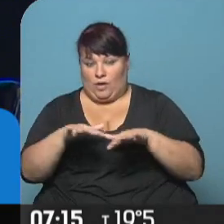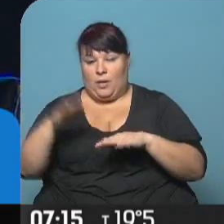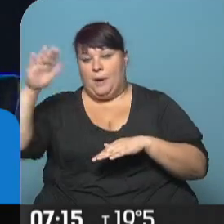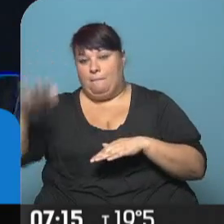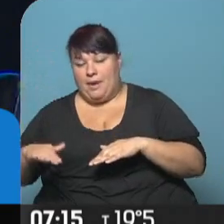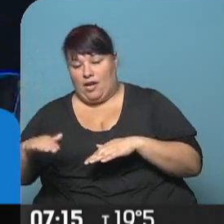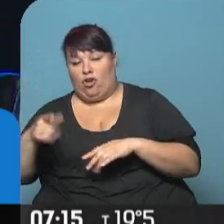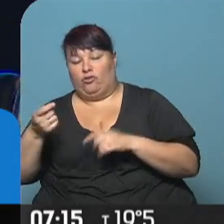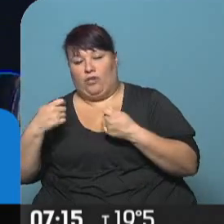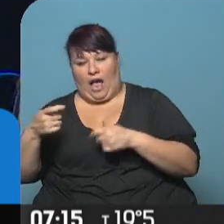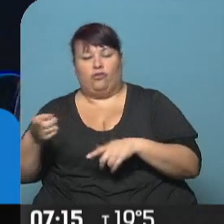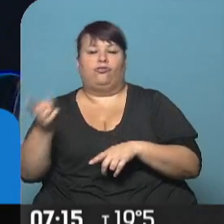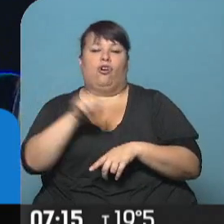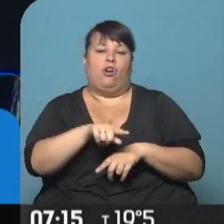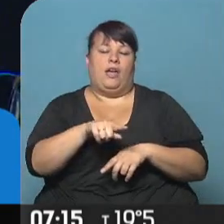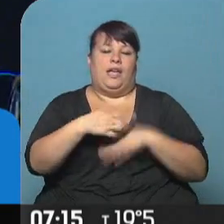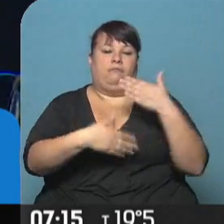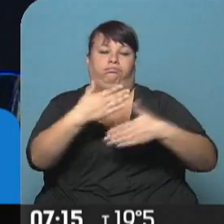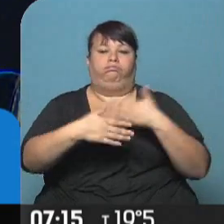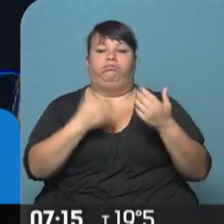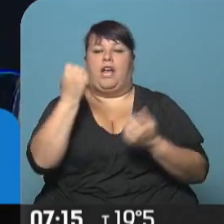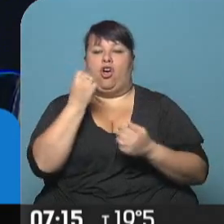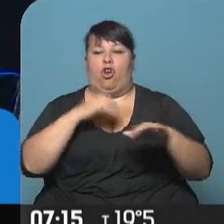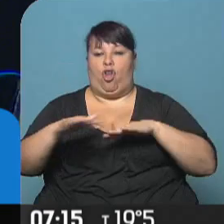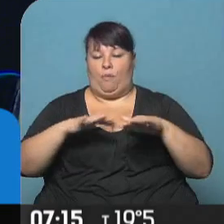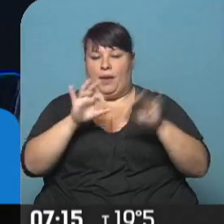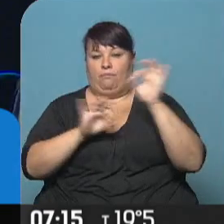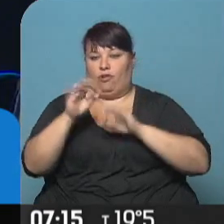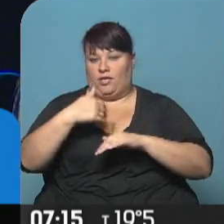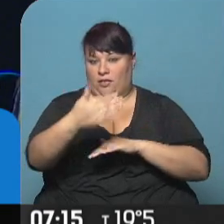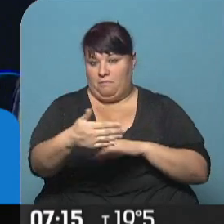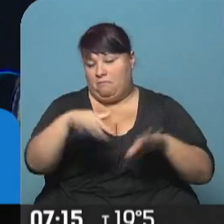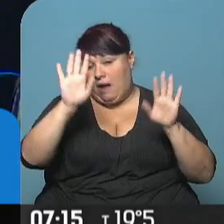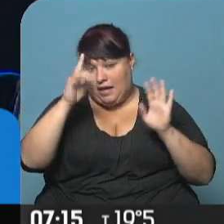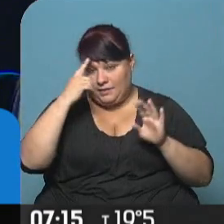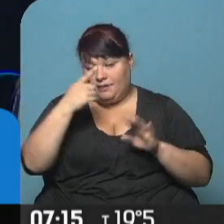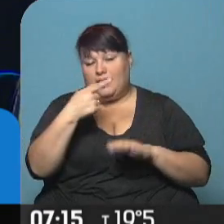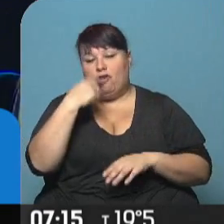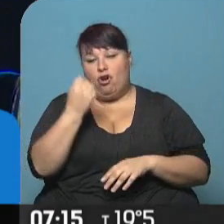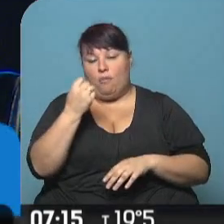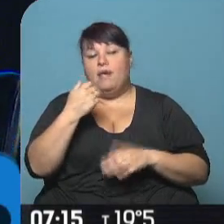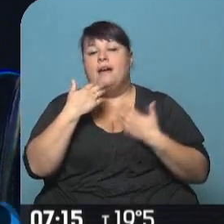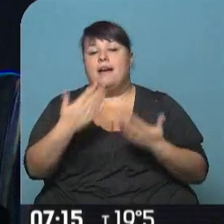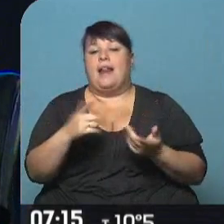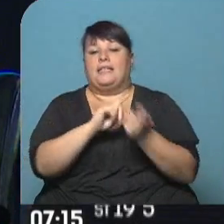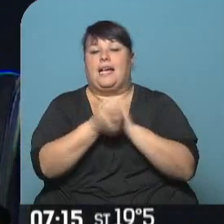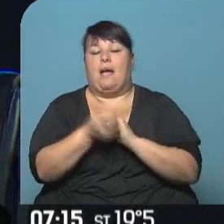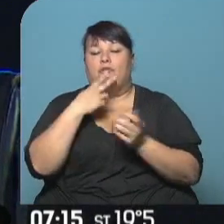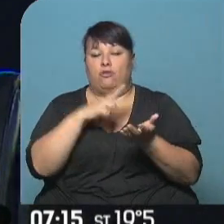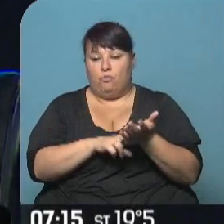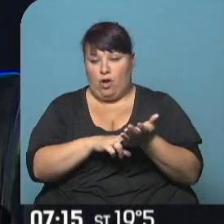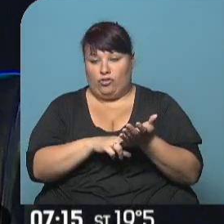en la evasión y del aumento en la tasa de crecimiento potencial que va a exhibir la economía producto de la reforma